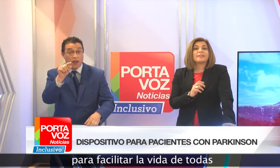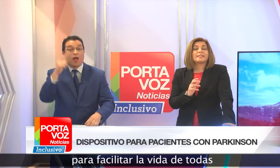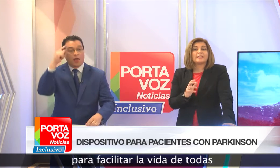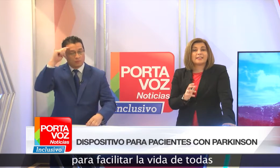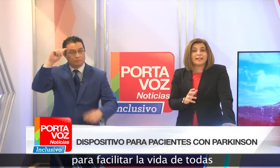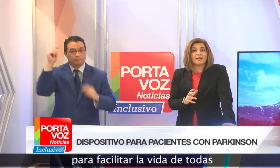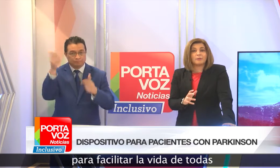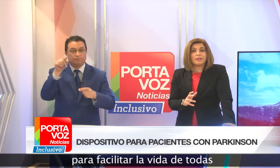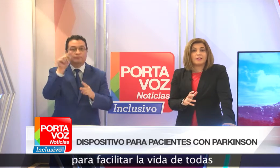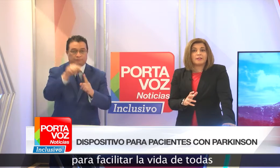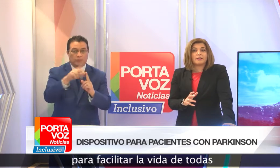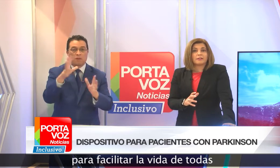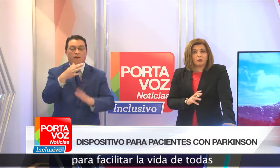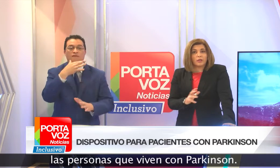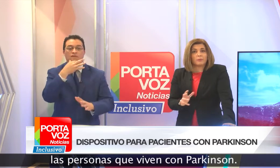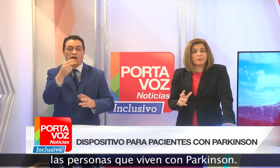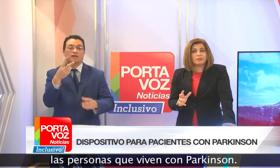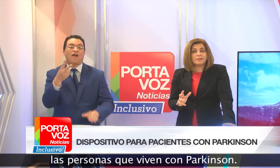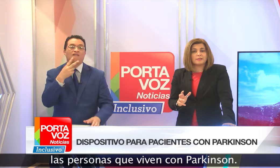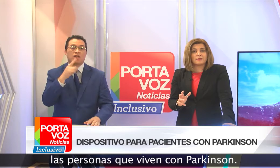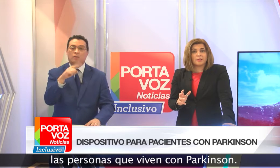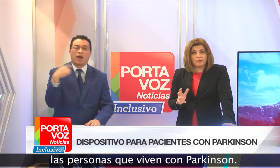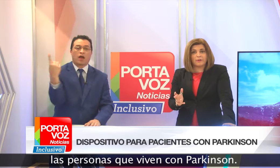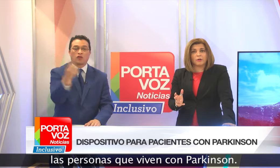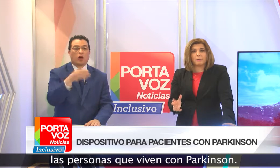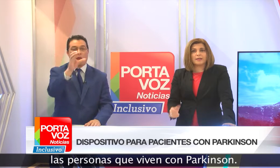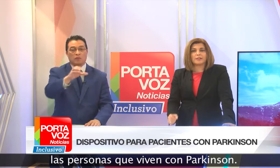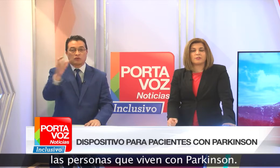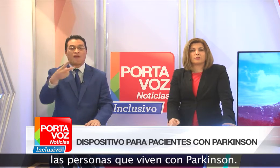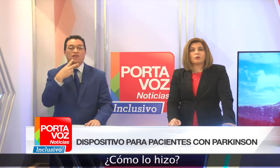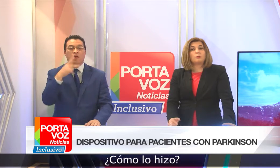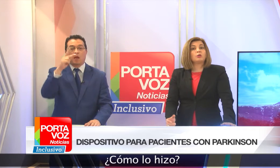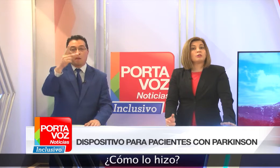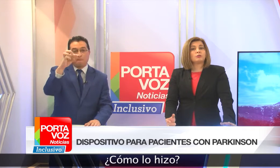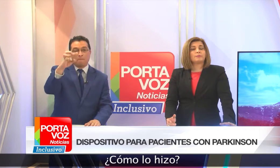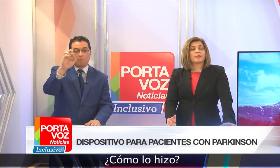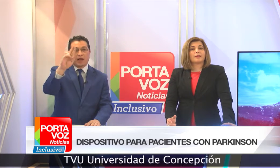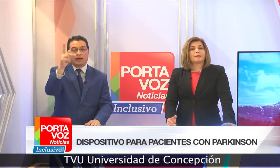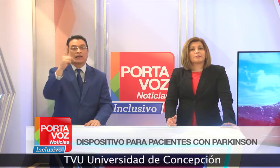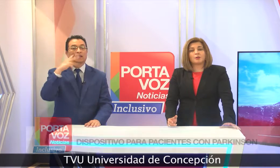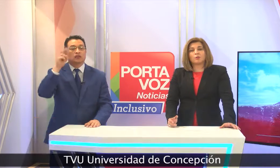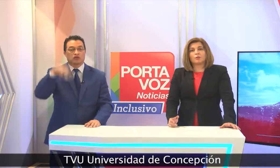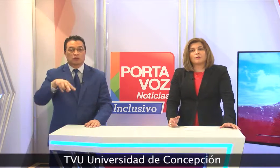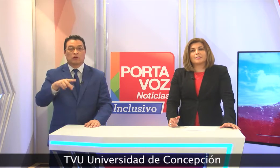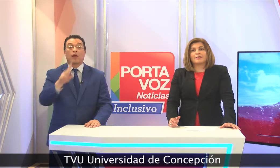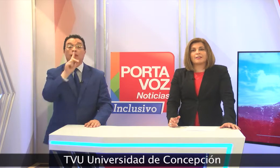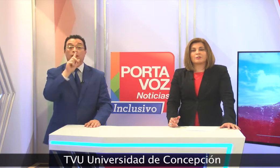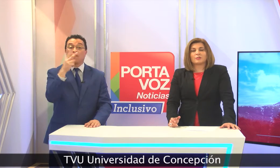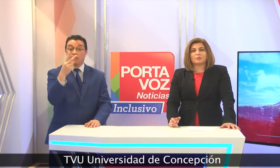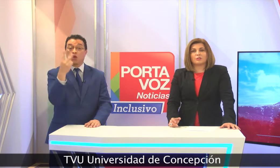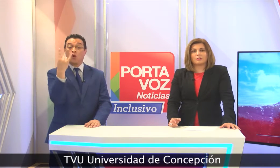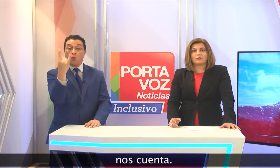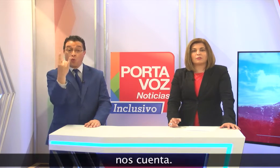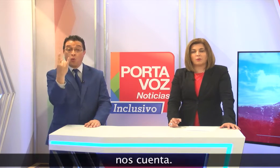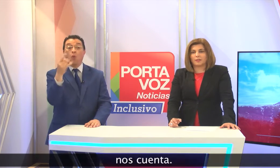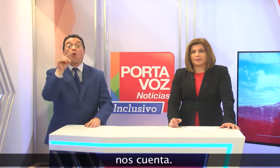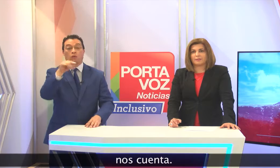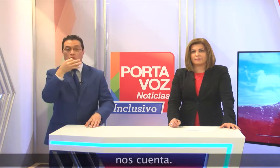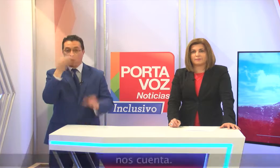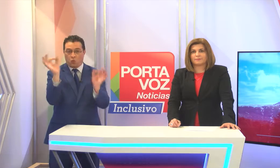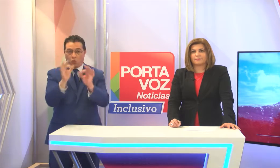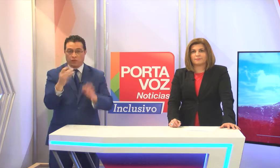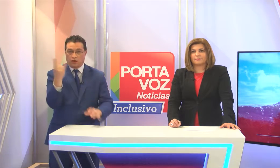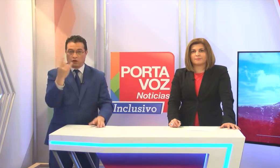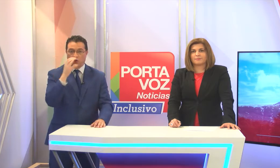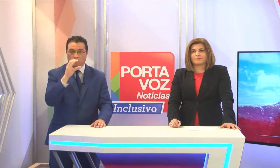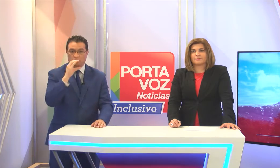para facilitar la vida de todas las personas que viven con Parkinson. ¿Cómo lo hizo? TVU Universidad de Concepción nos cuenta.